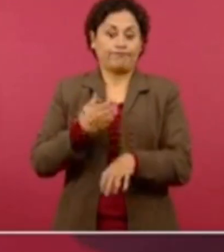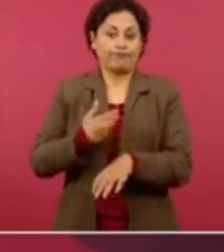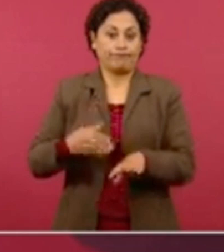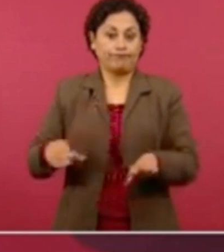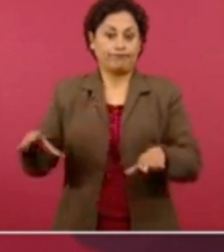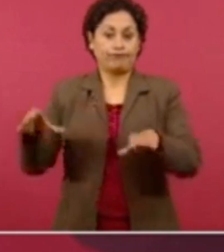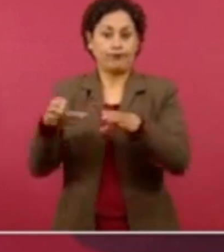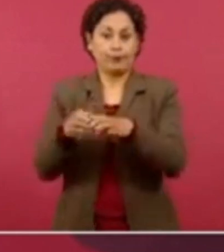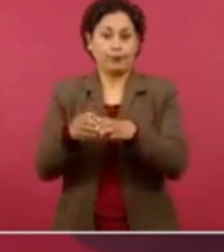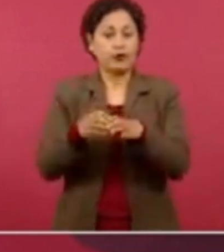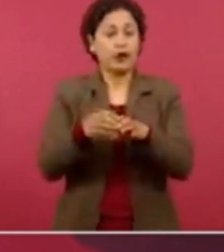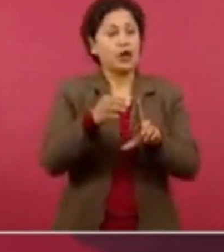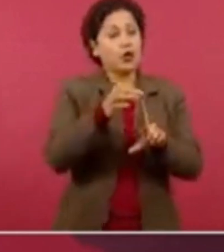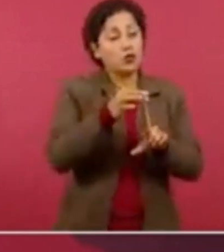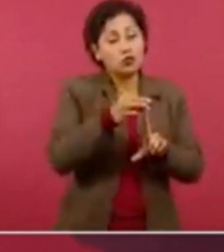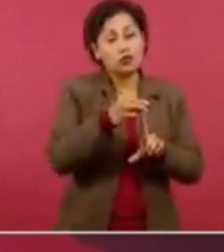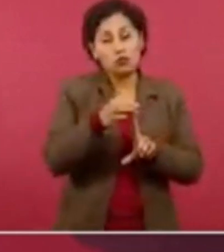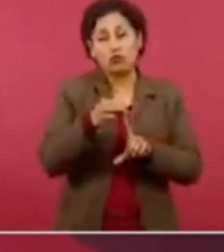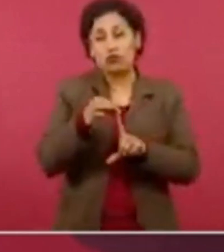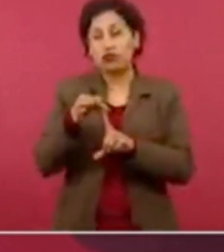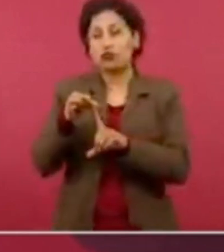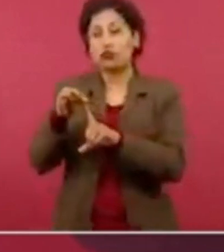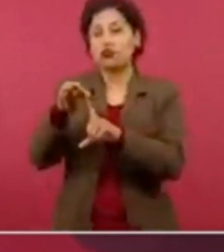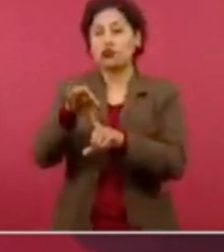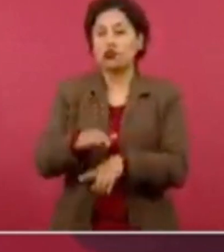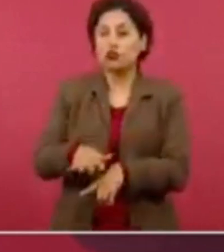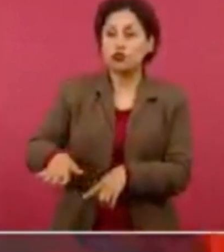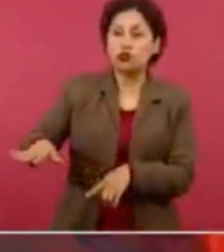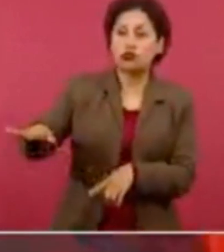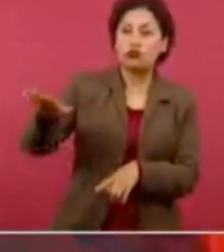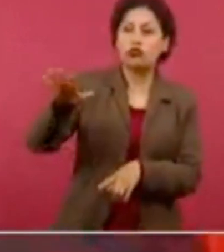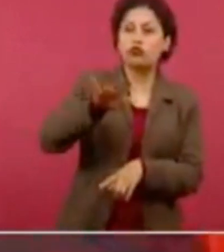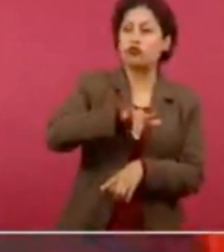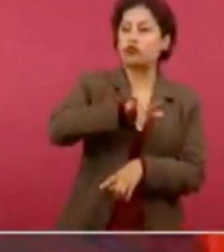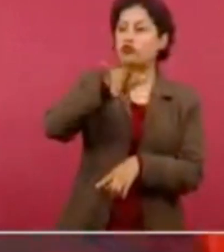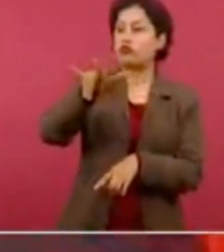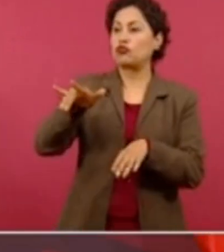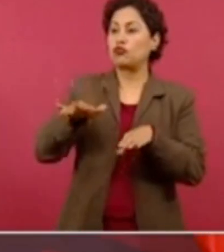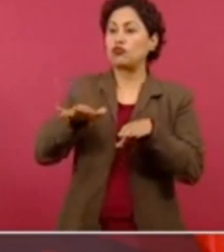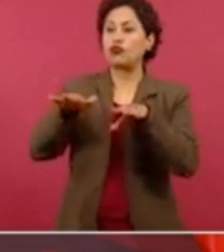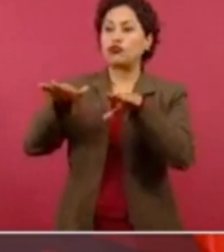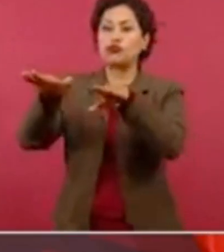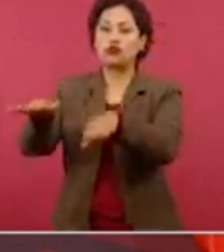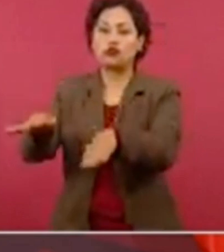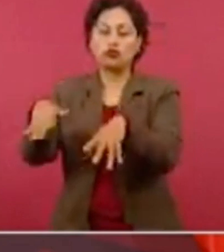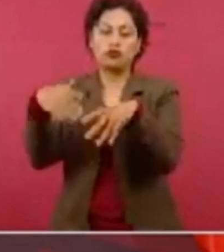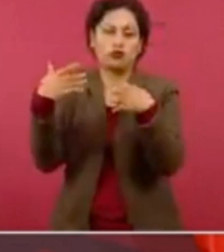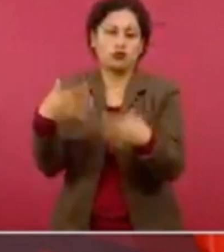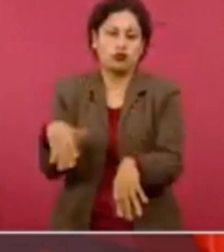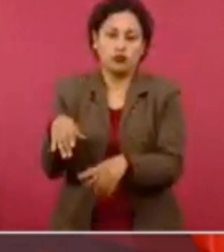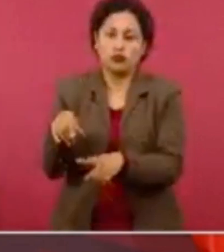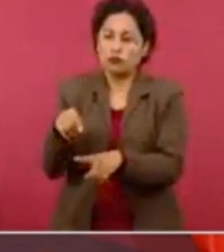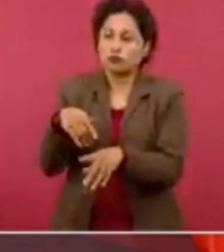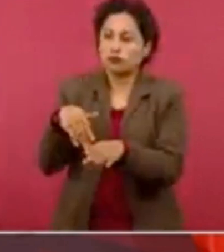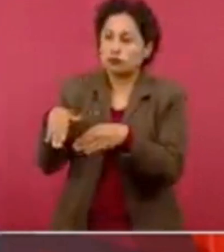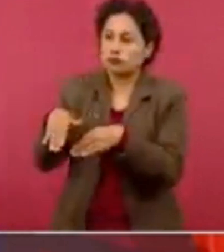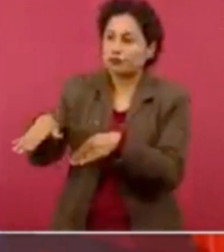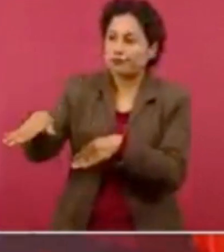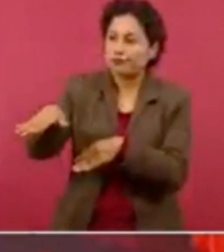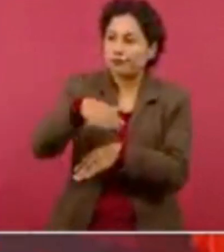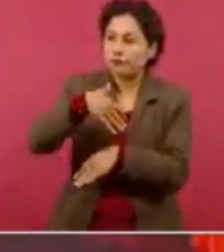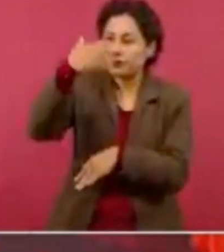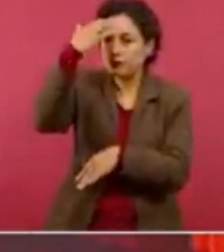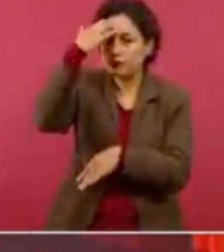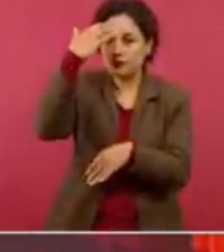y yo les invito a que vayan, bueno, a todos los